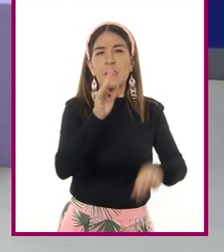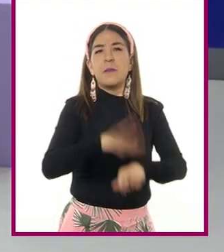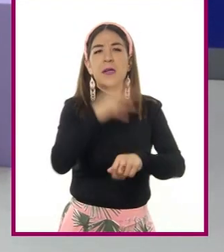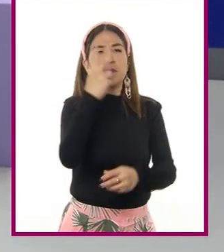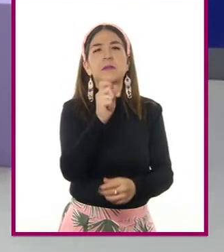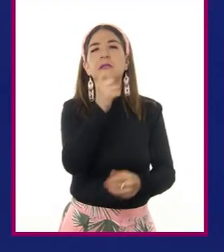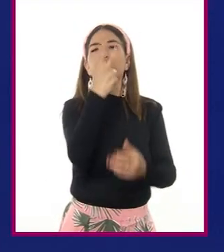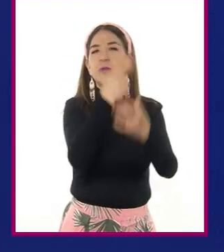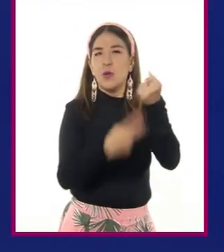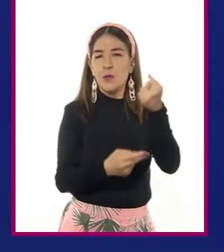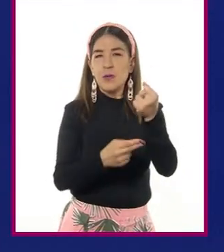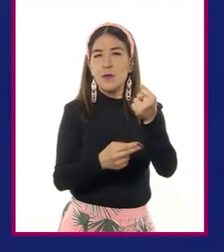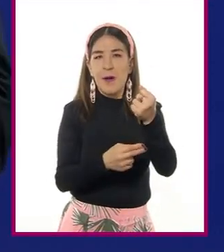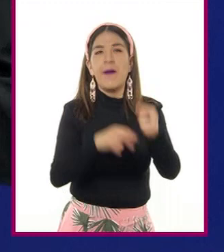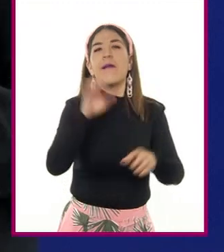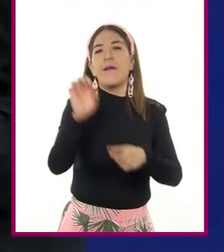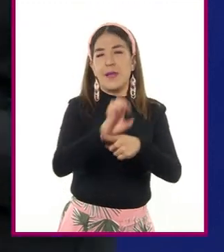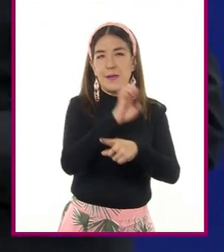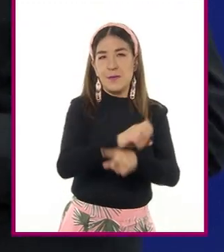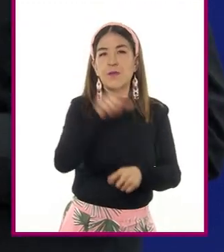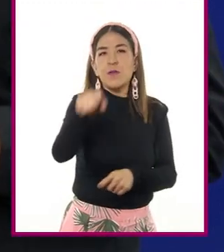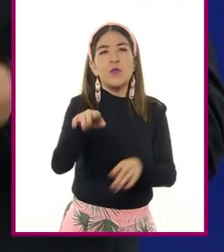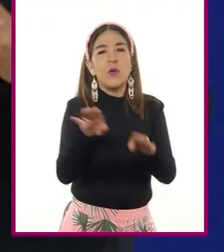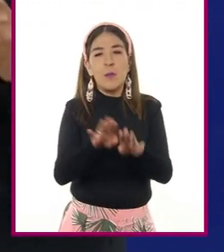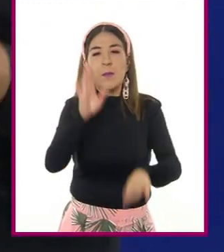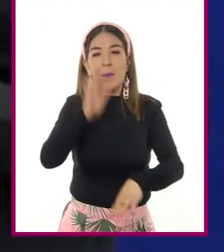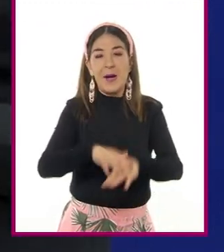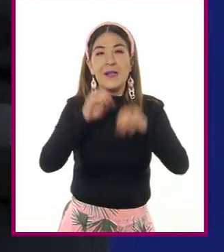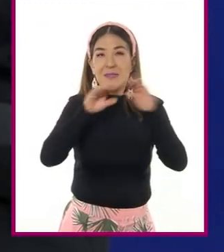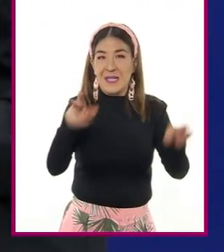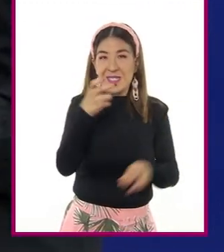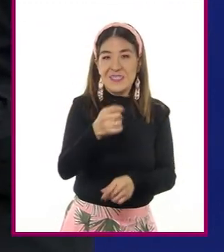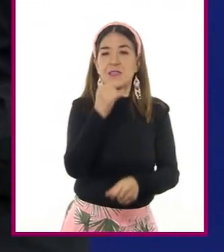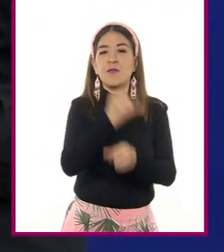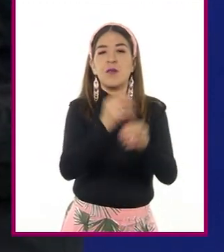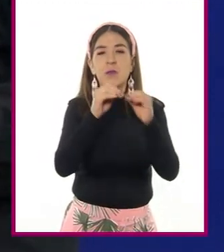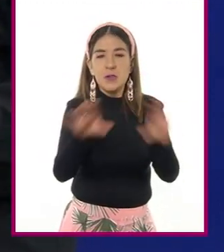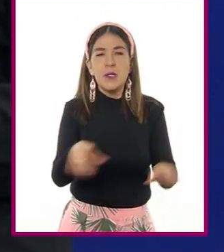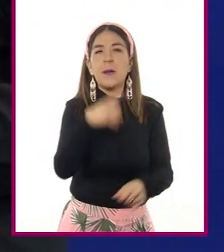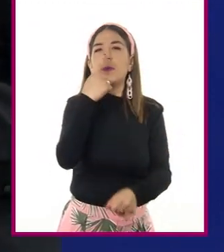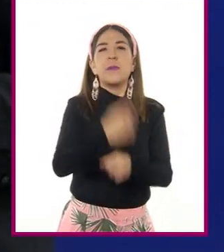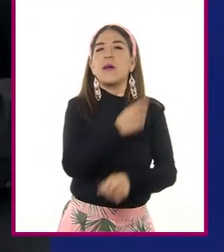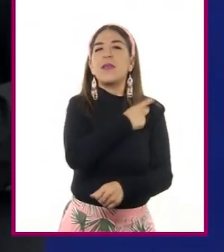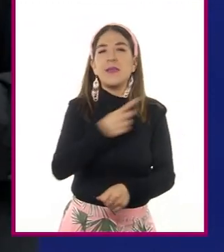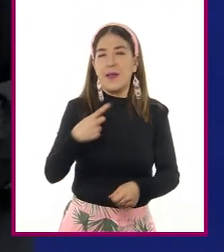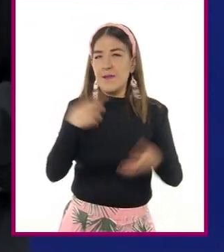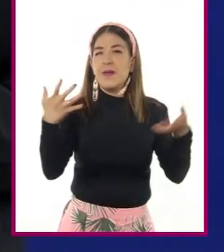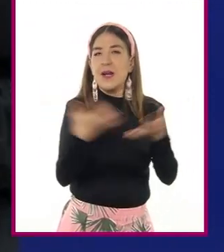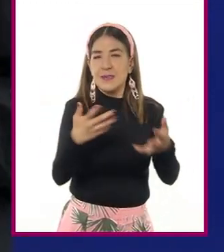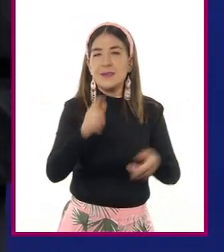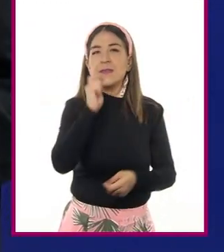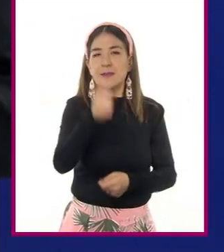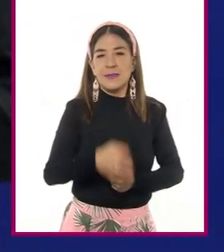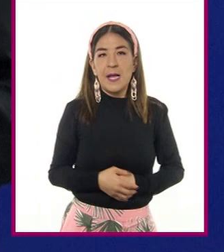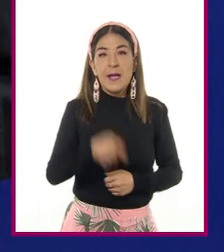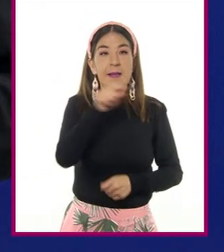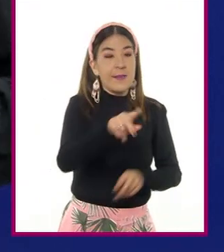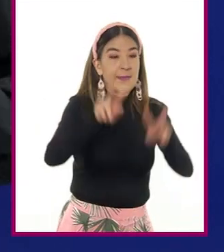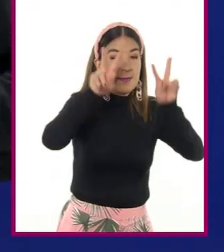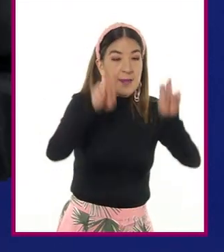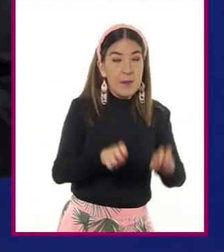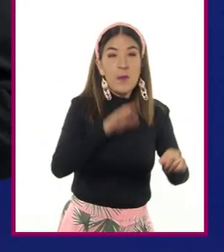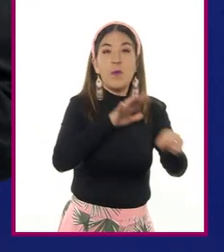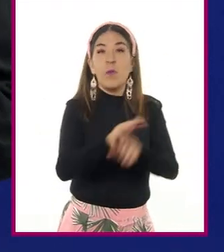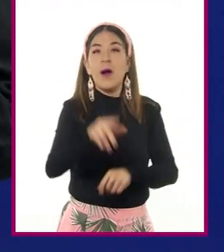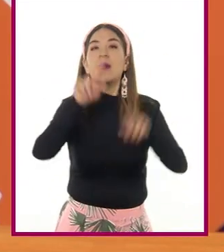precisa. Entonces, para que quede más clara esta información, lo primero que debemos saber es el tema o temas